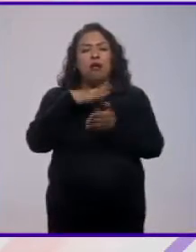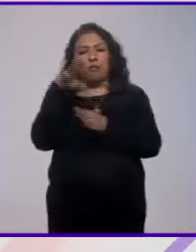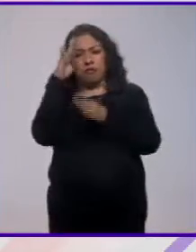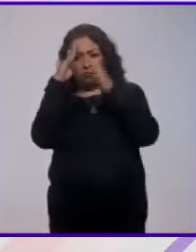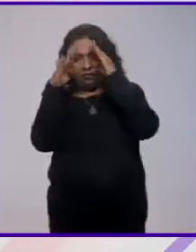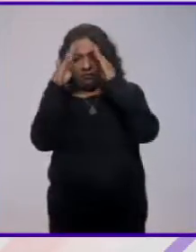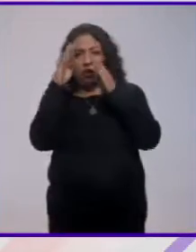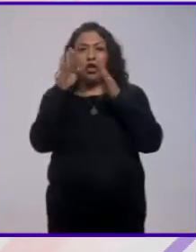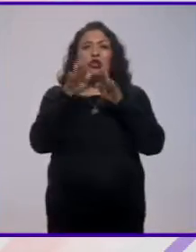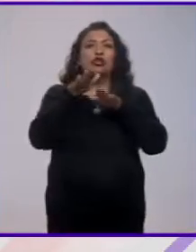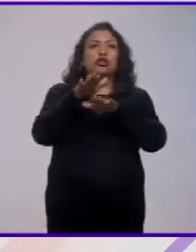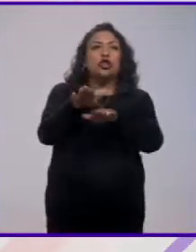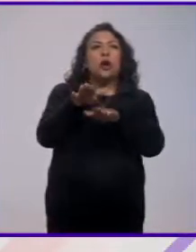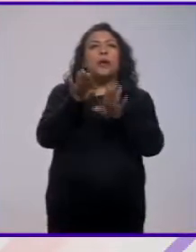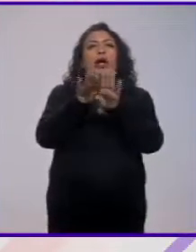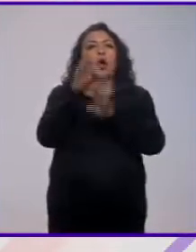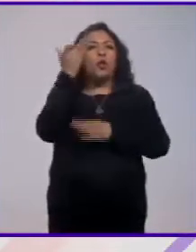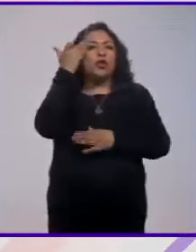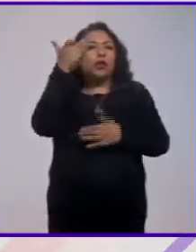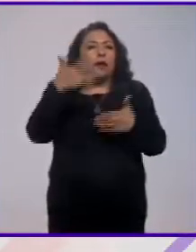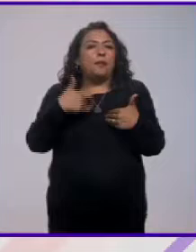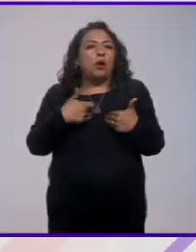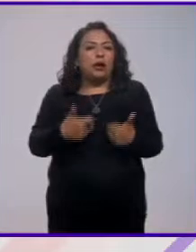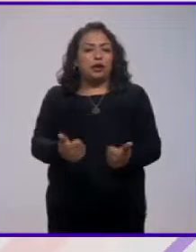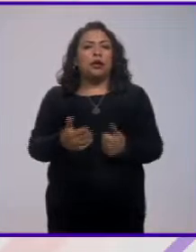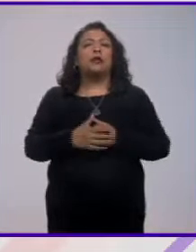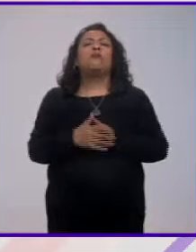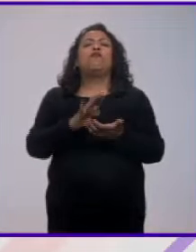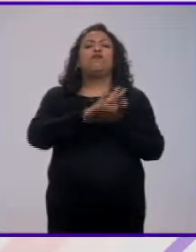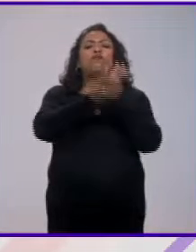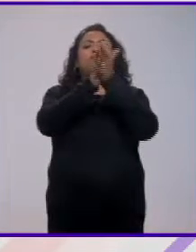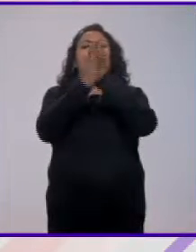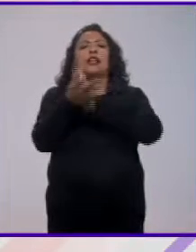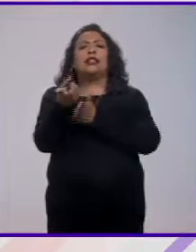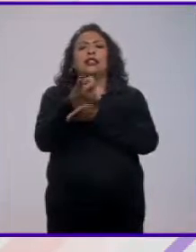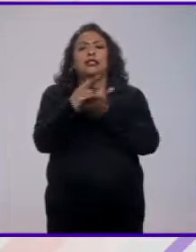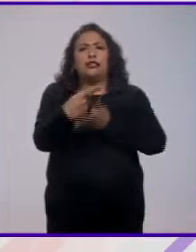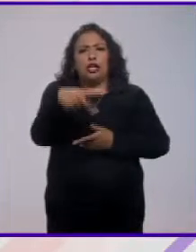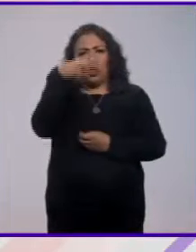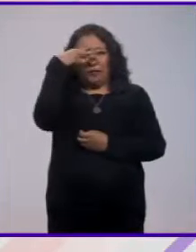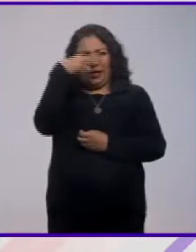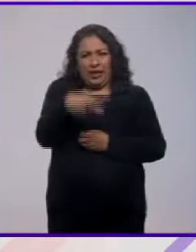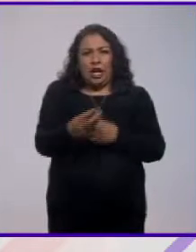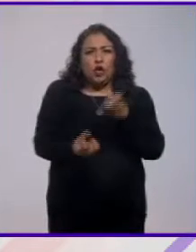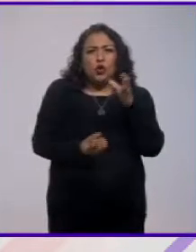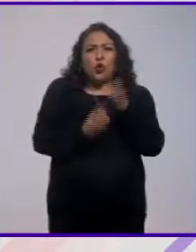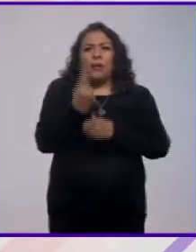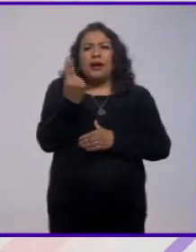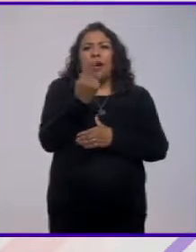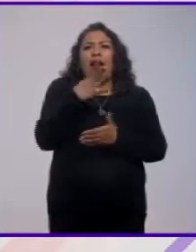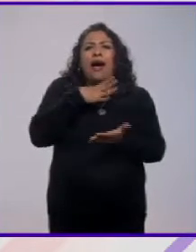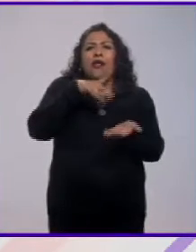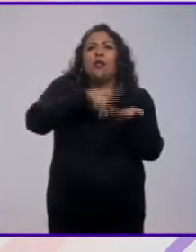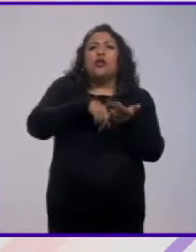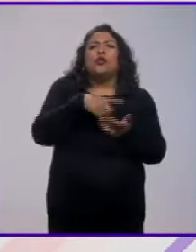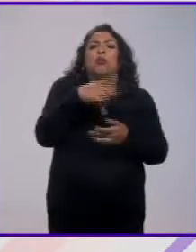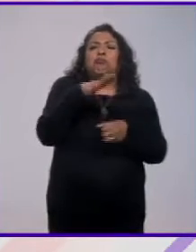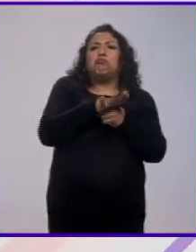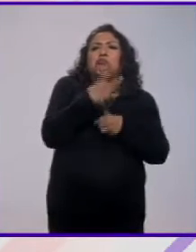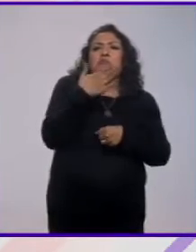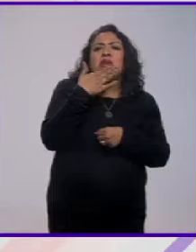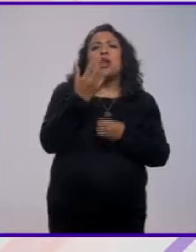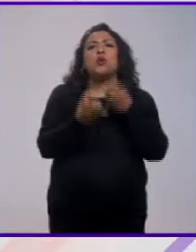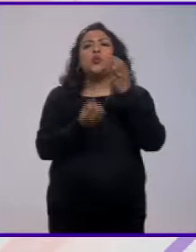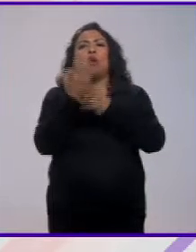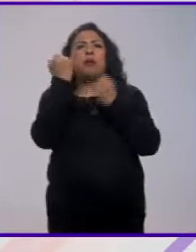reflexión física sobre la percepción del tiempo. ¿Cómo ha evolucionado el diseño mexicano? ¿Qué nuevas necesidades satisface? ¿Qué nuevas necesidades